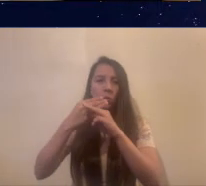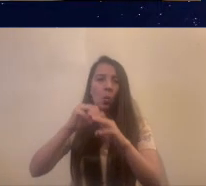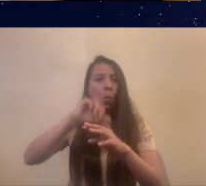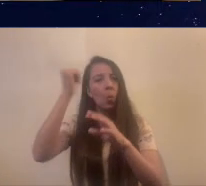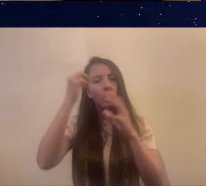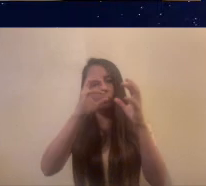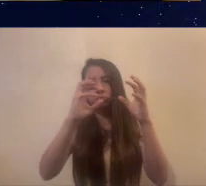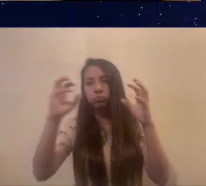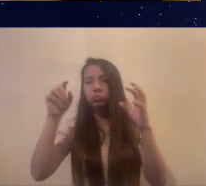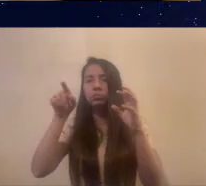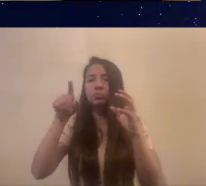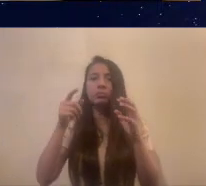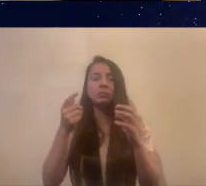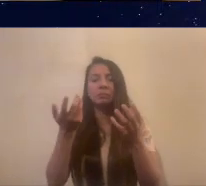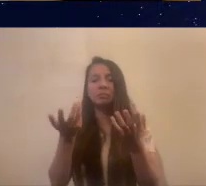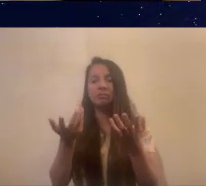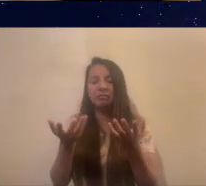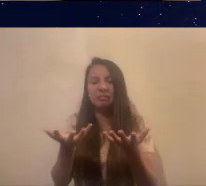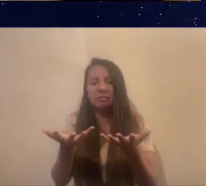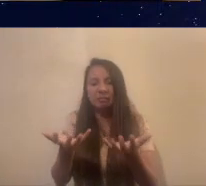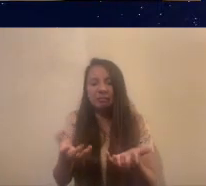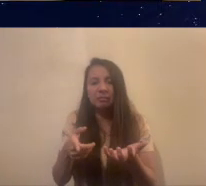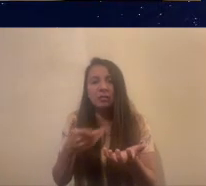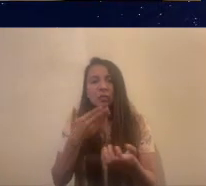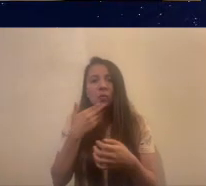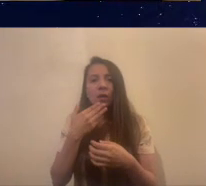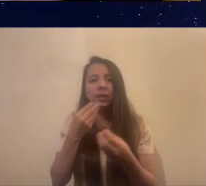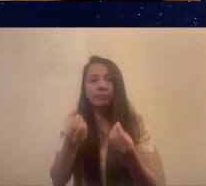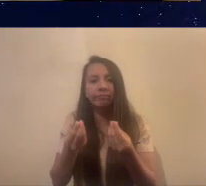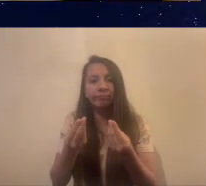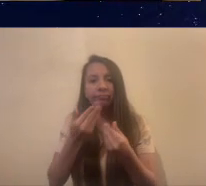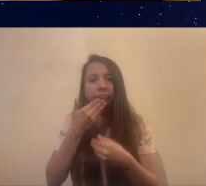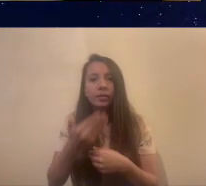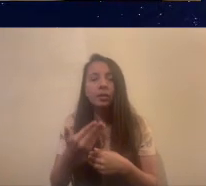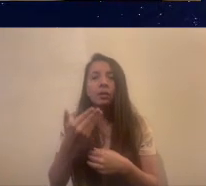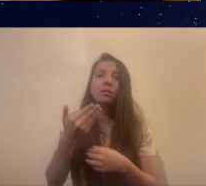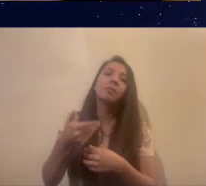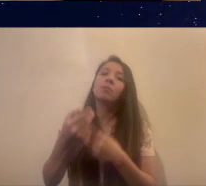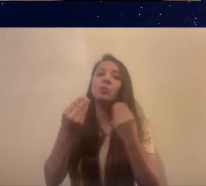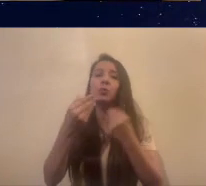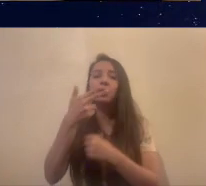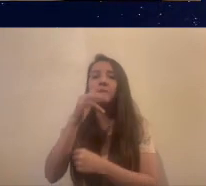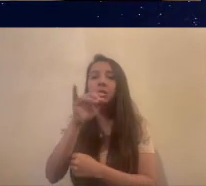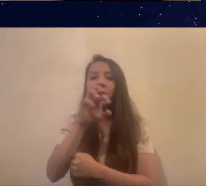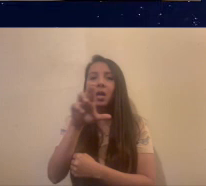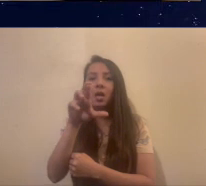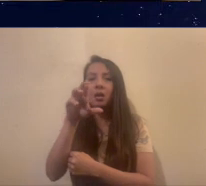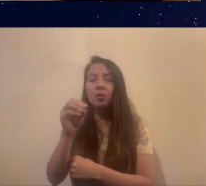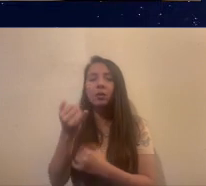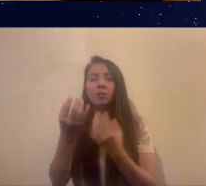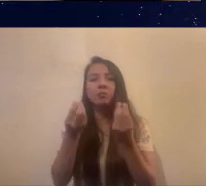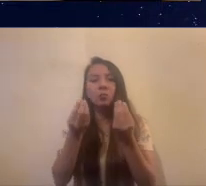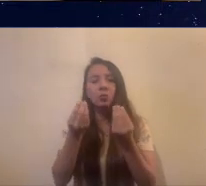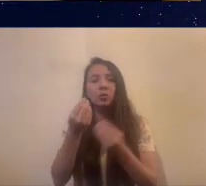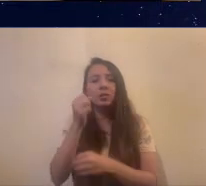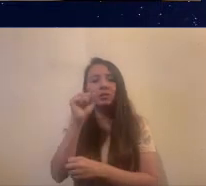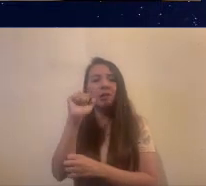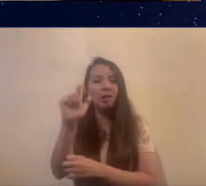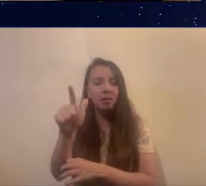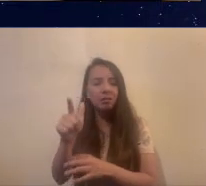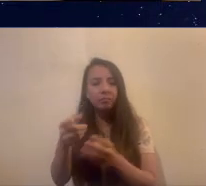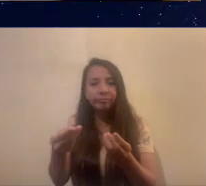son sobre todo suelos marcianos, son con un alto contenido de hierro y quizá incluso salinidad, como se ha observado en las